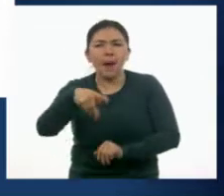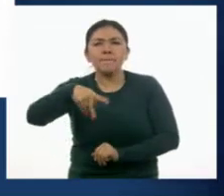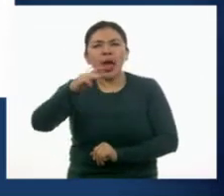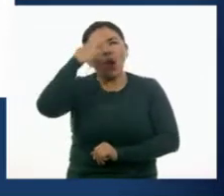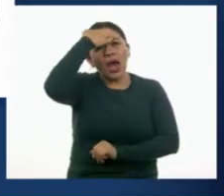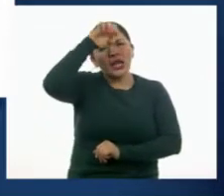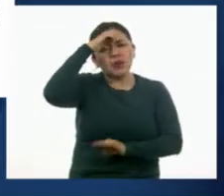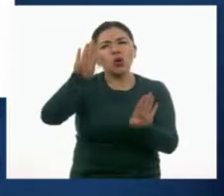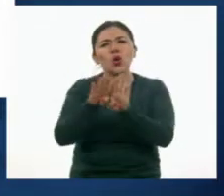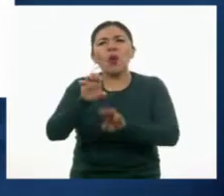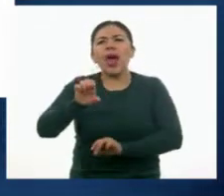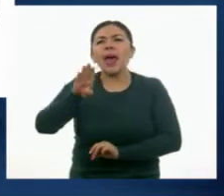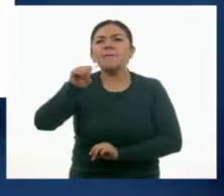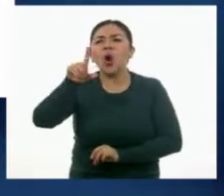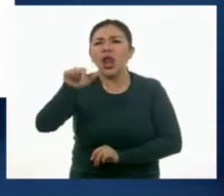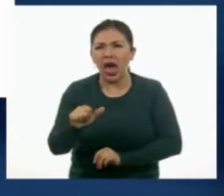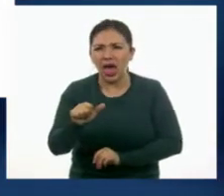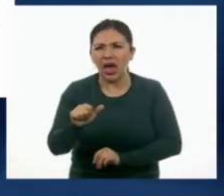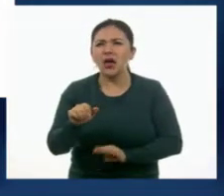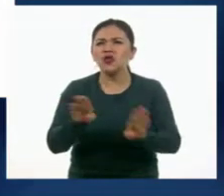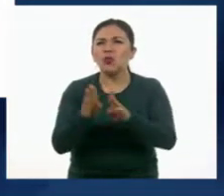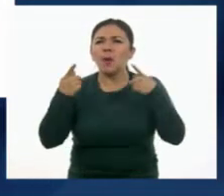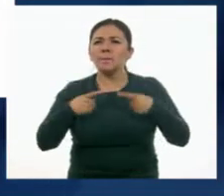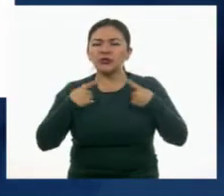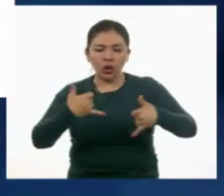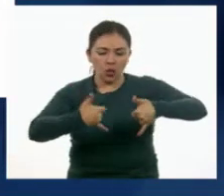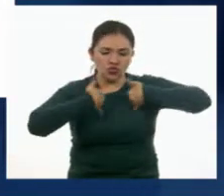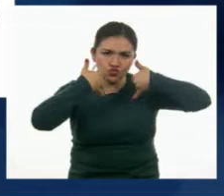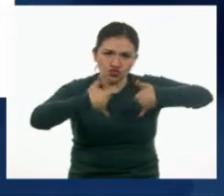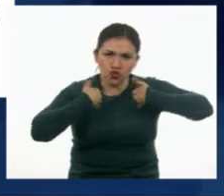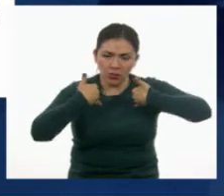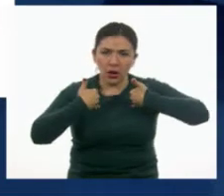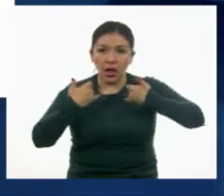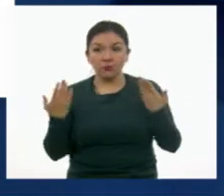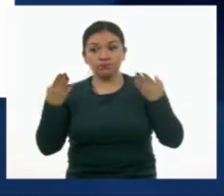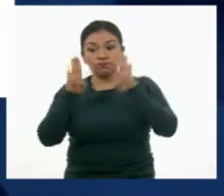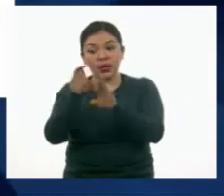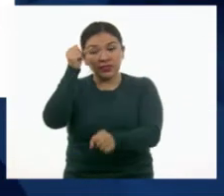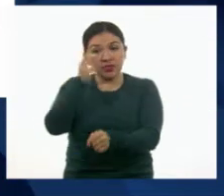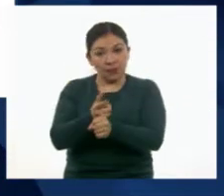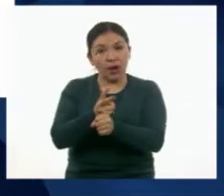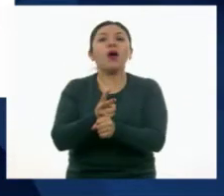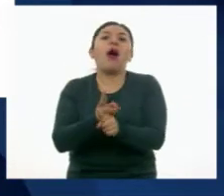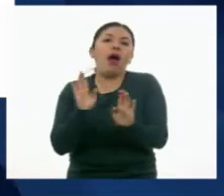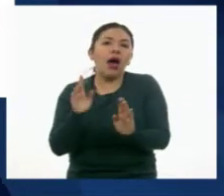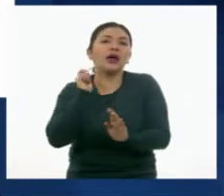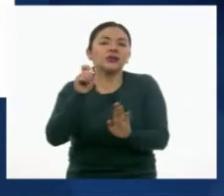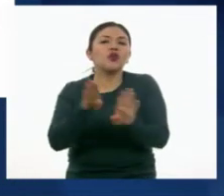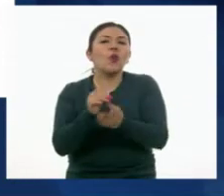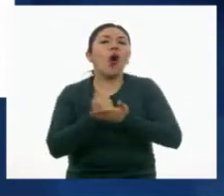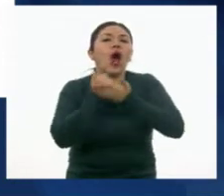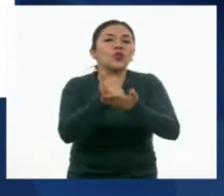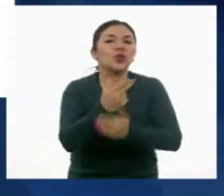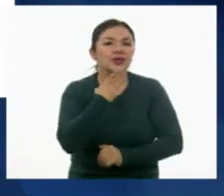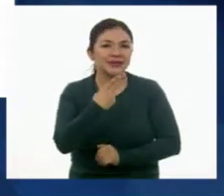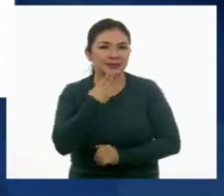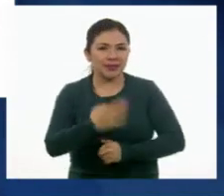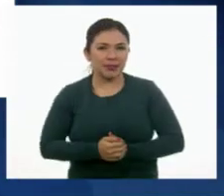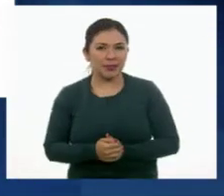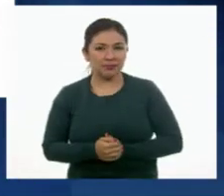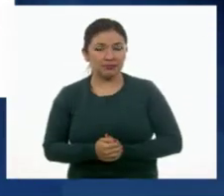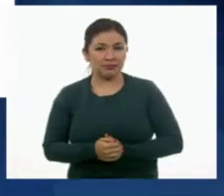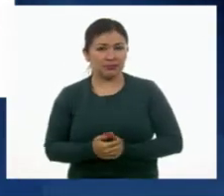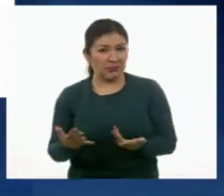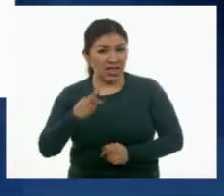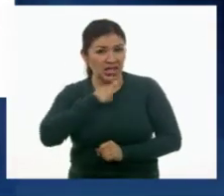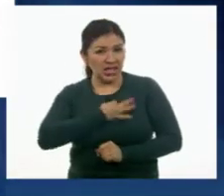ébola, la inmunidad cruzada, una población joven, una cuarentena temprana son algunas de las razones. Las tasas